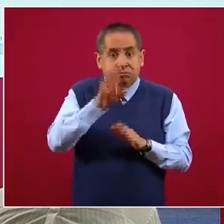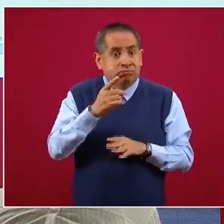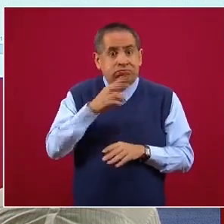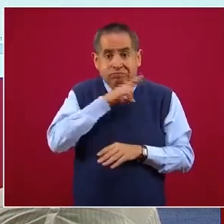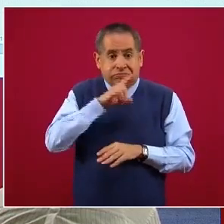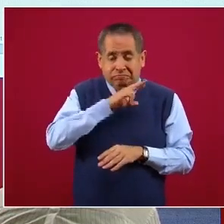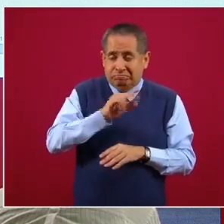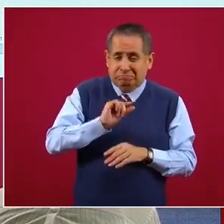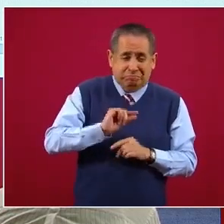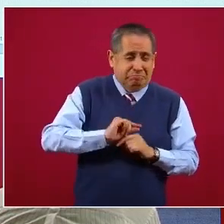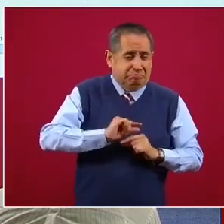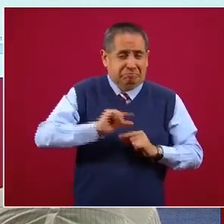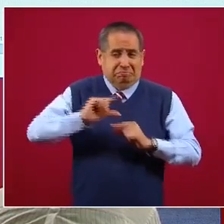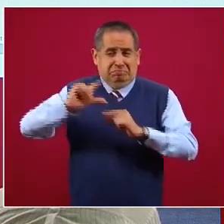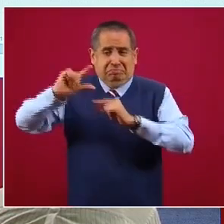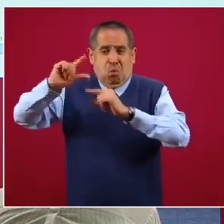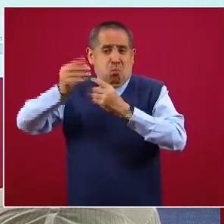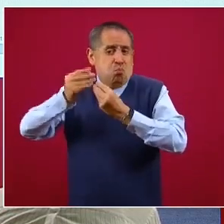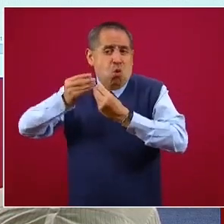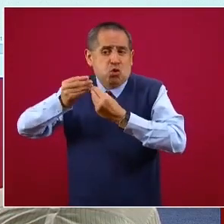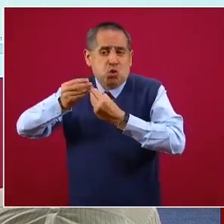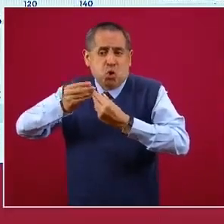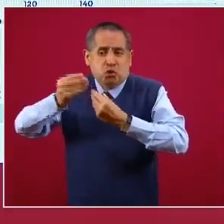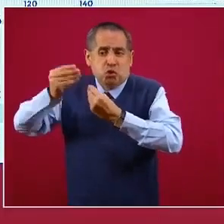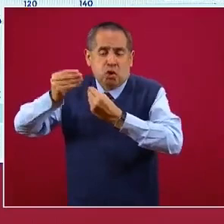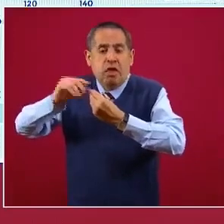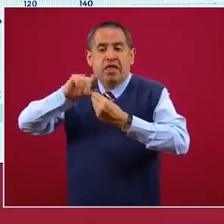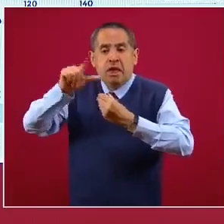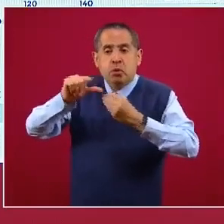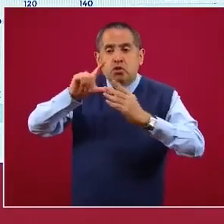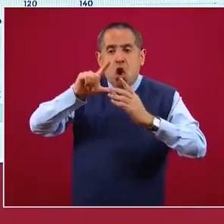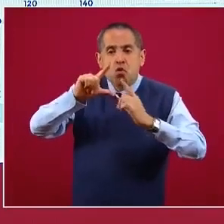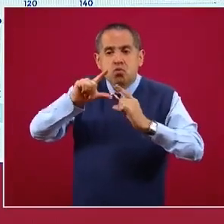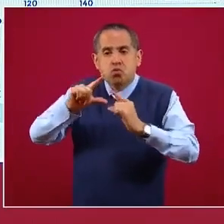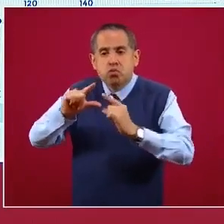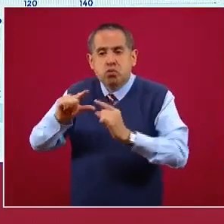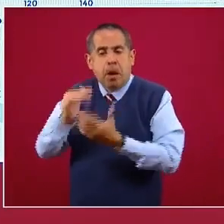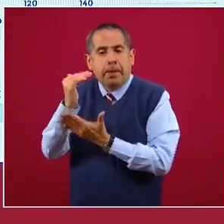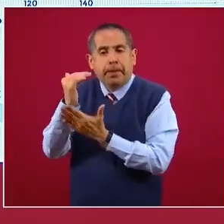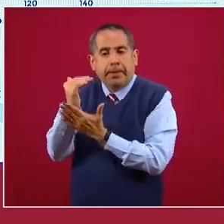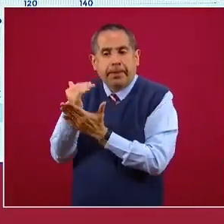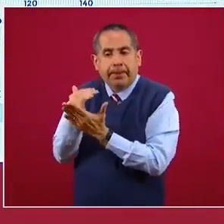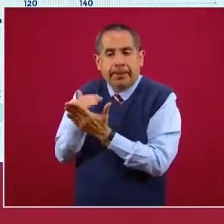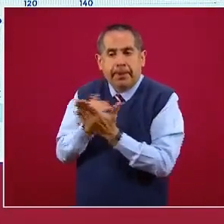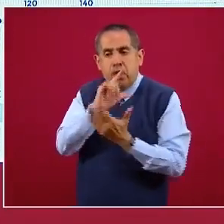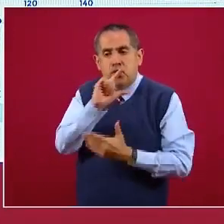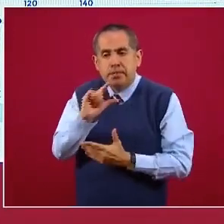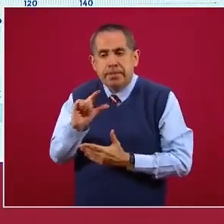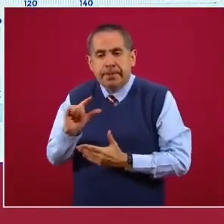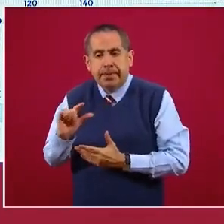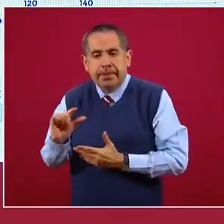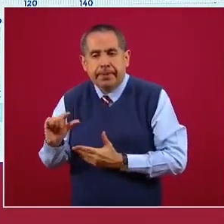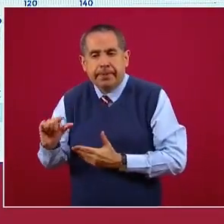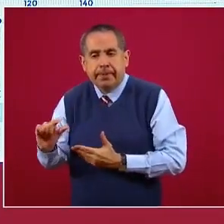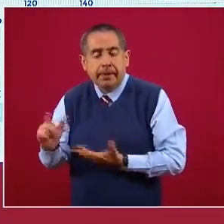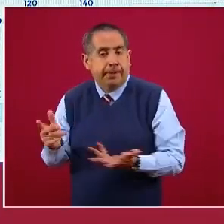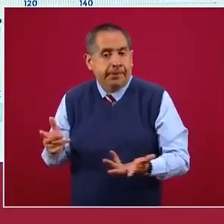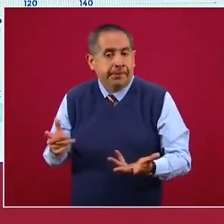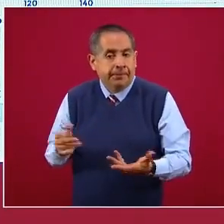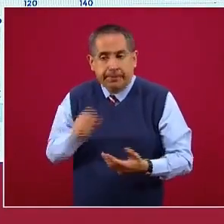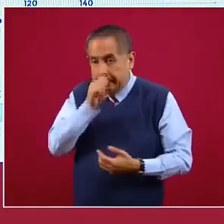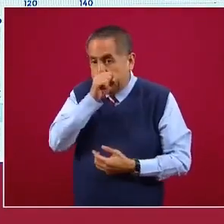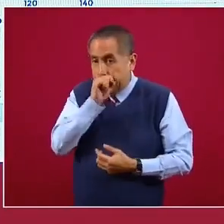o una velocidad muy parecida y después progresivamente fueron descendiendo. Tenemos África,